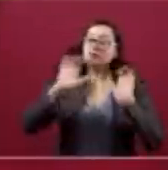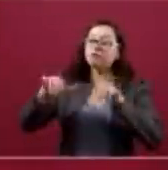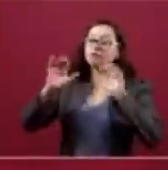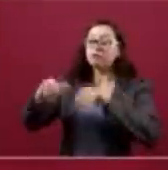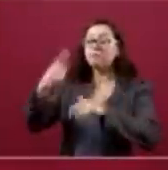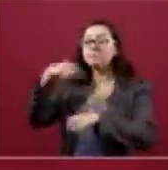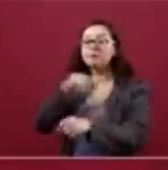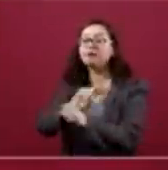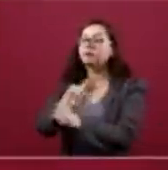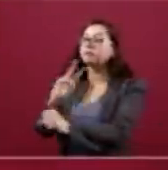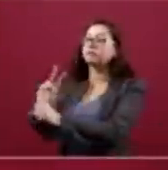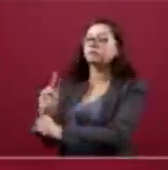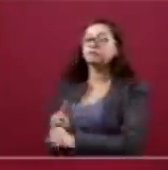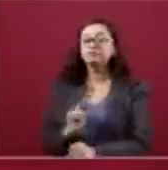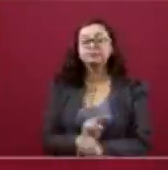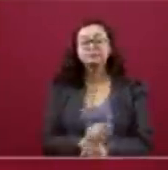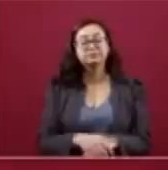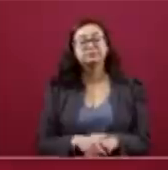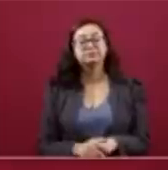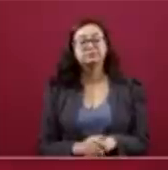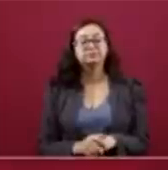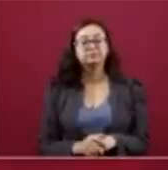seguridad.